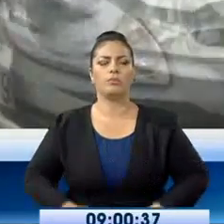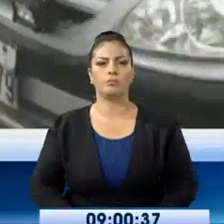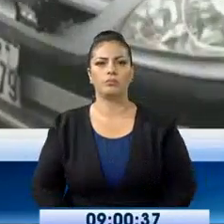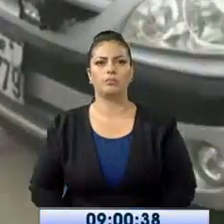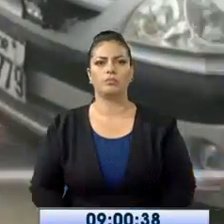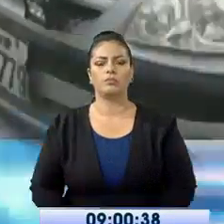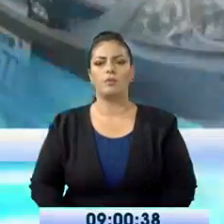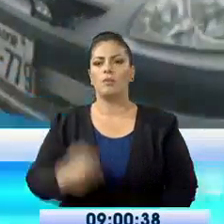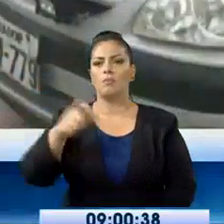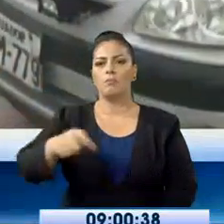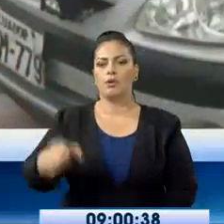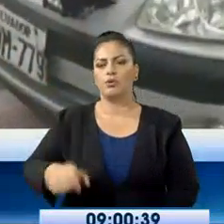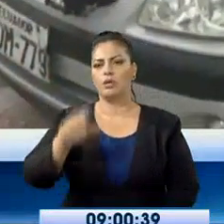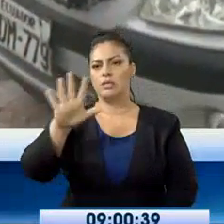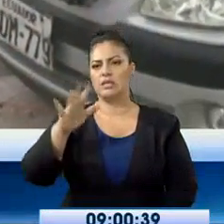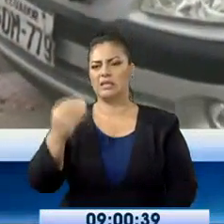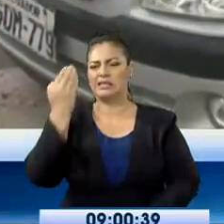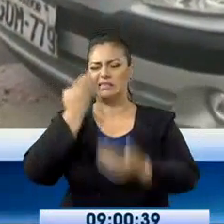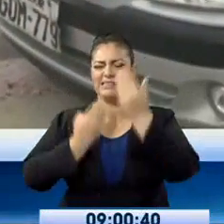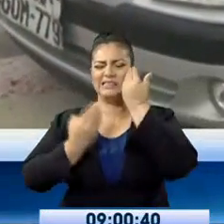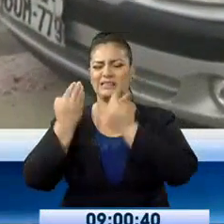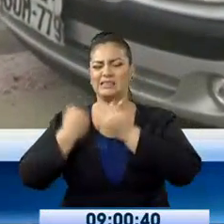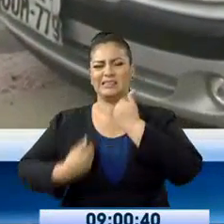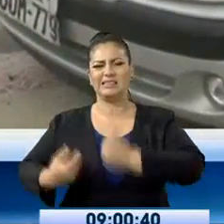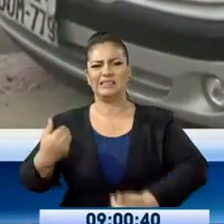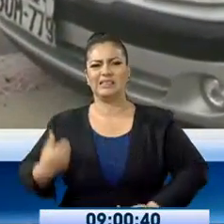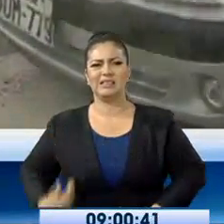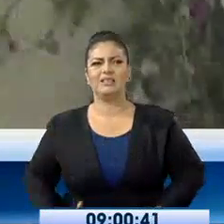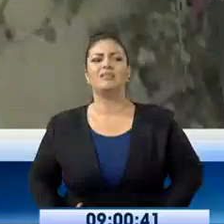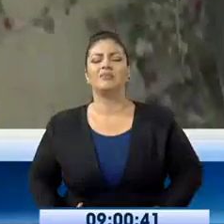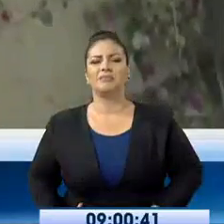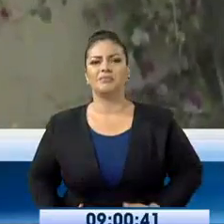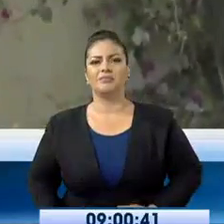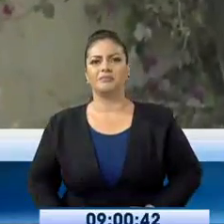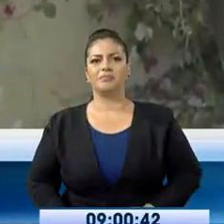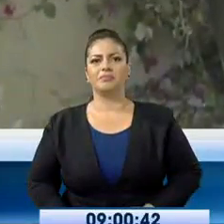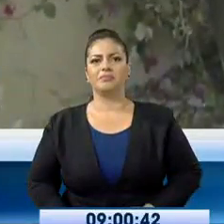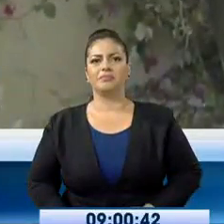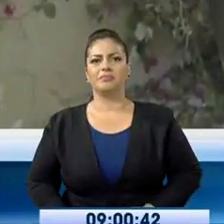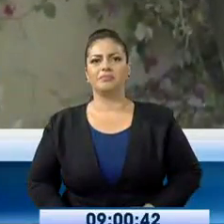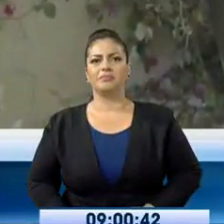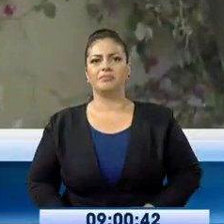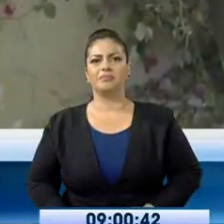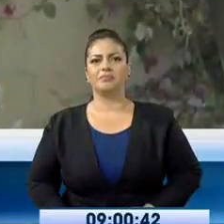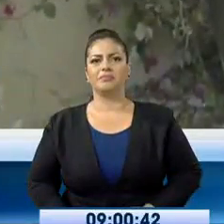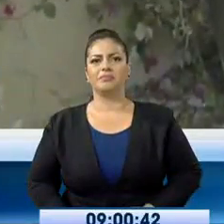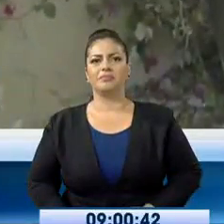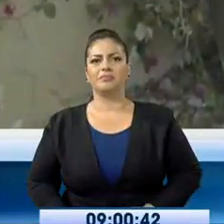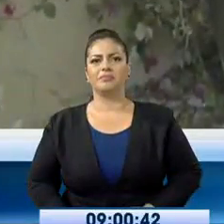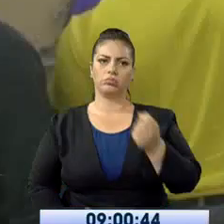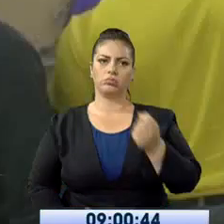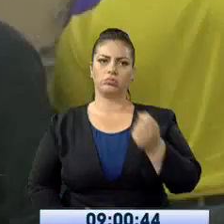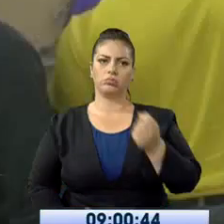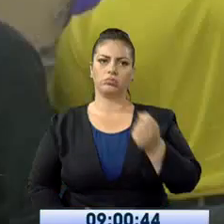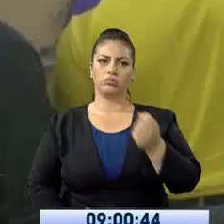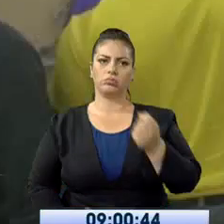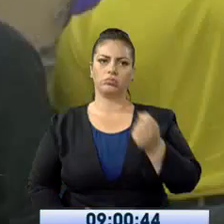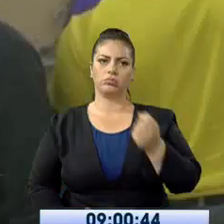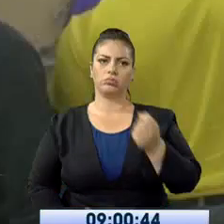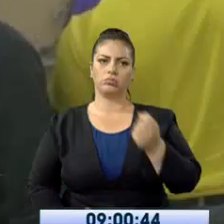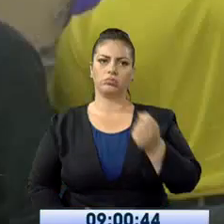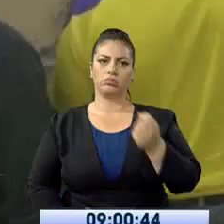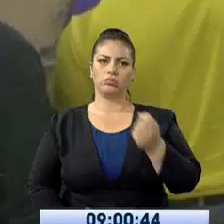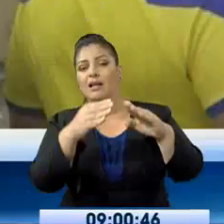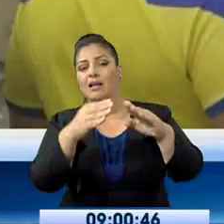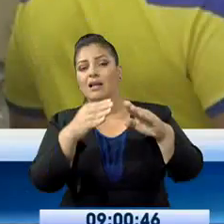5 personas lesionadas que se movilizaban dentro del vehículo y un señor que se encontraba dentro de la vivienda.